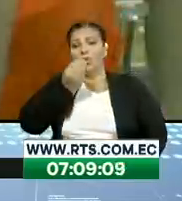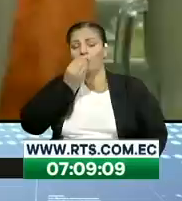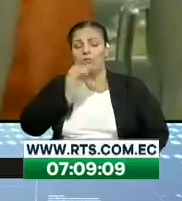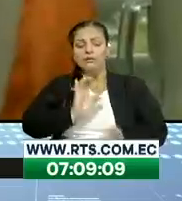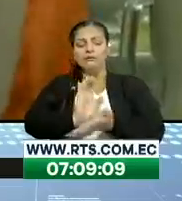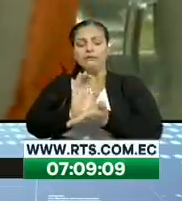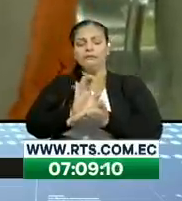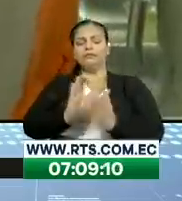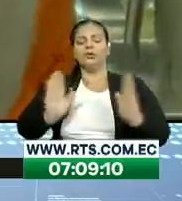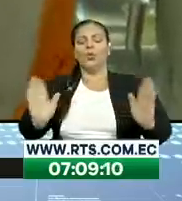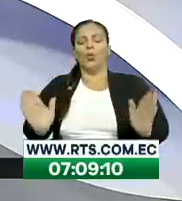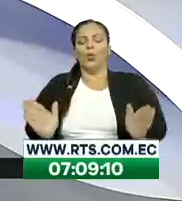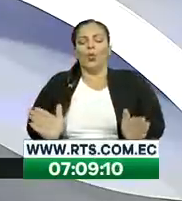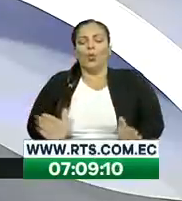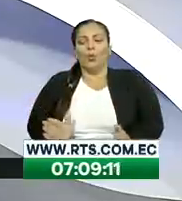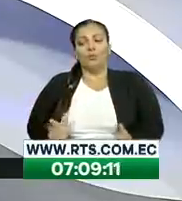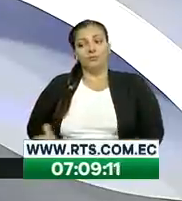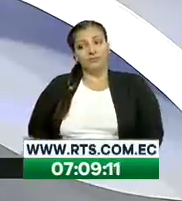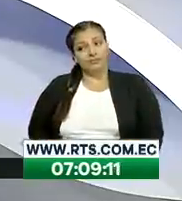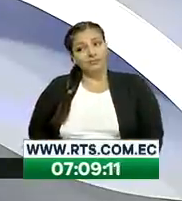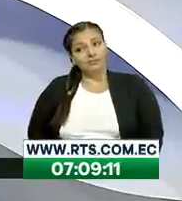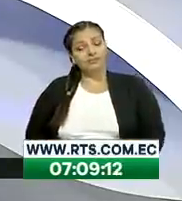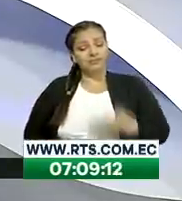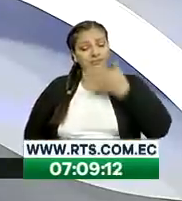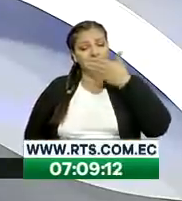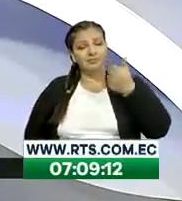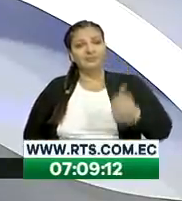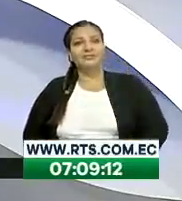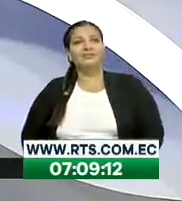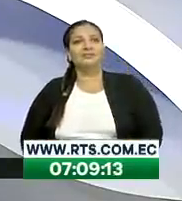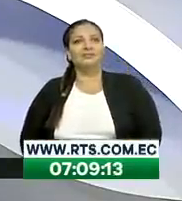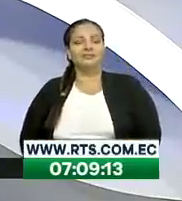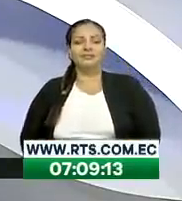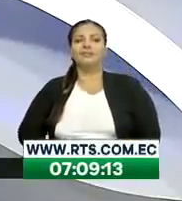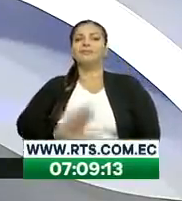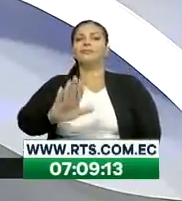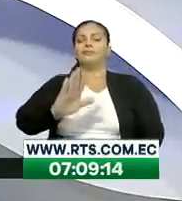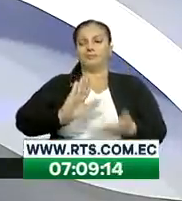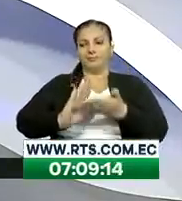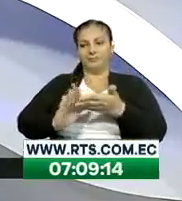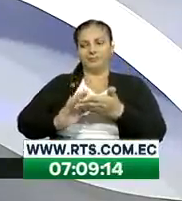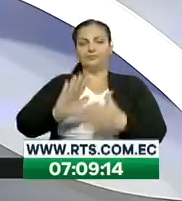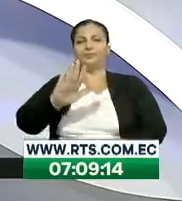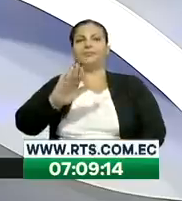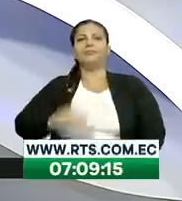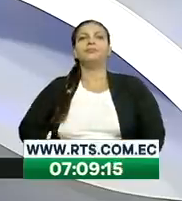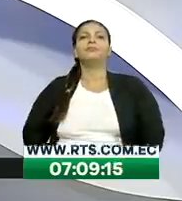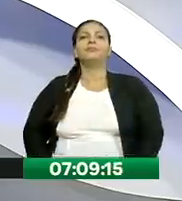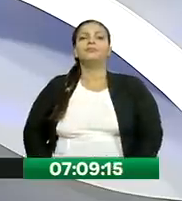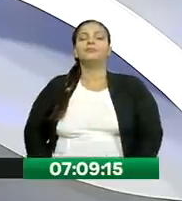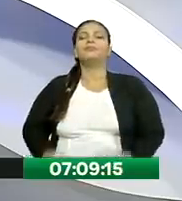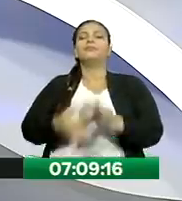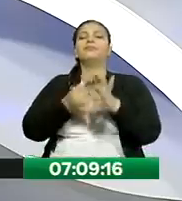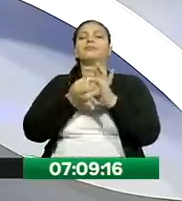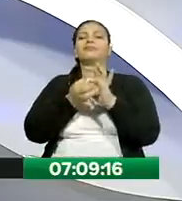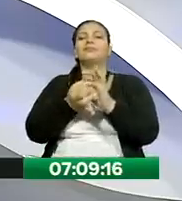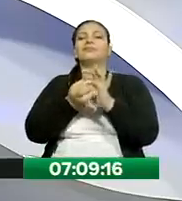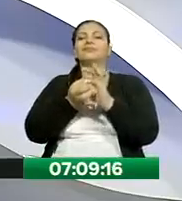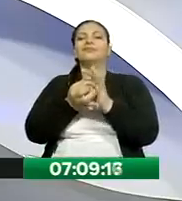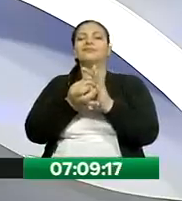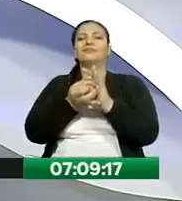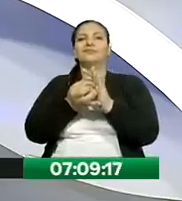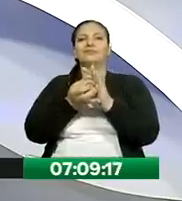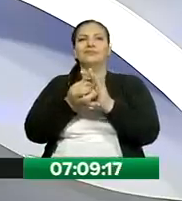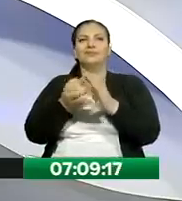irnos una pausa. Claro que sí, pero antes, óigame, yo quiero enviar un saludo muy especial a nuestro queridísimo amigo de la familia